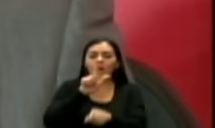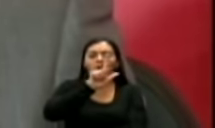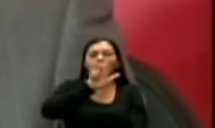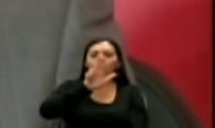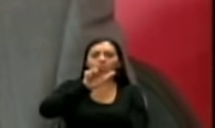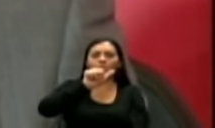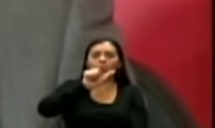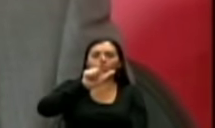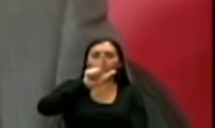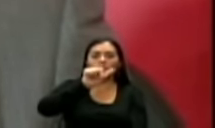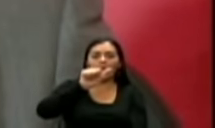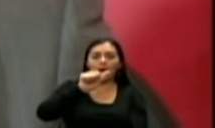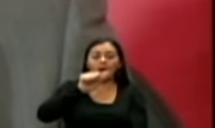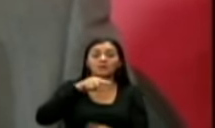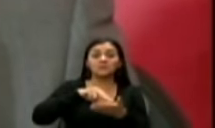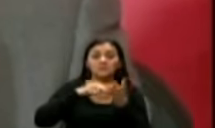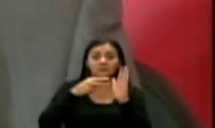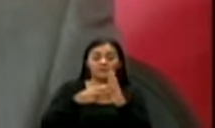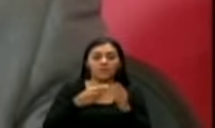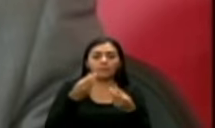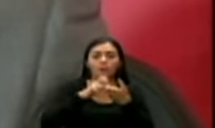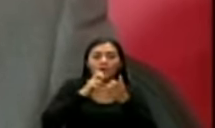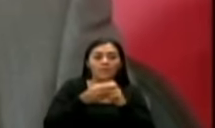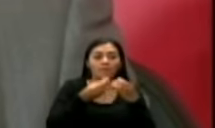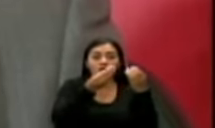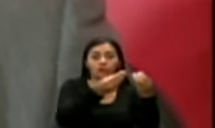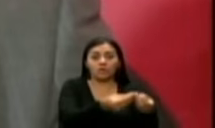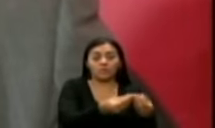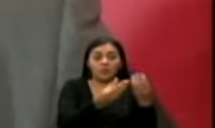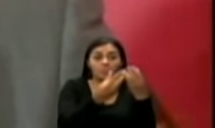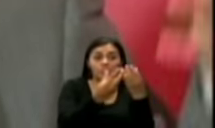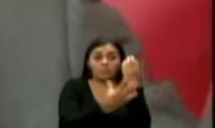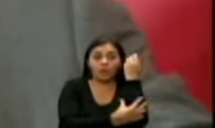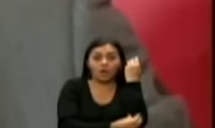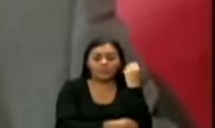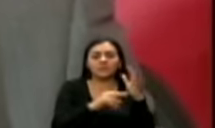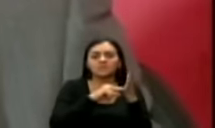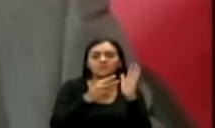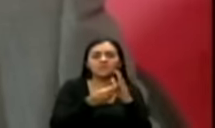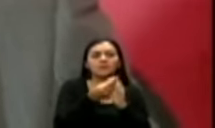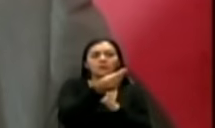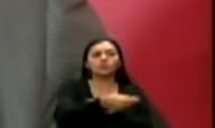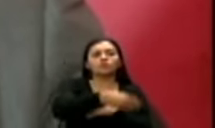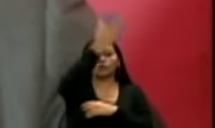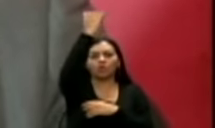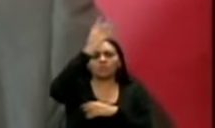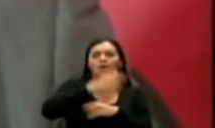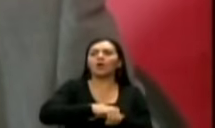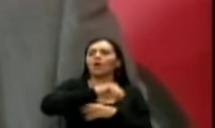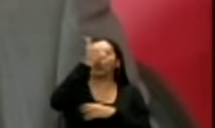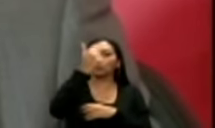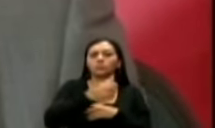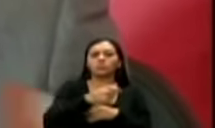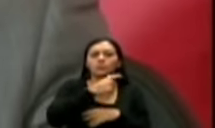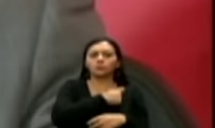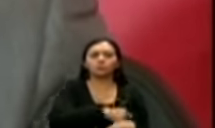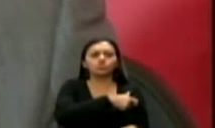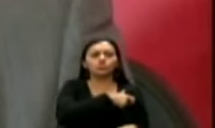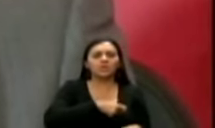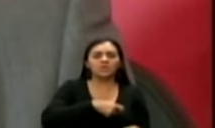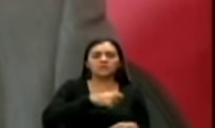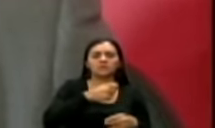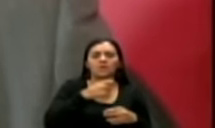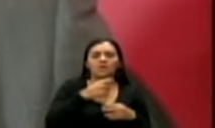pobres no son problemas, son solución. Se les pone plata en las manos, no van a enviar para HSBC en Suiza o hacer